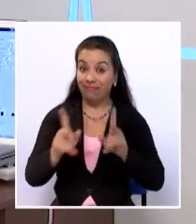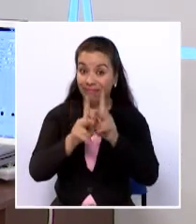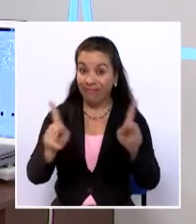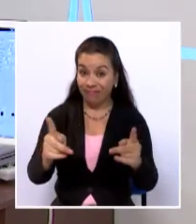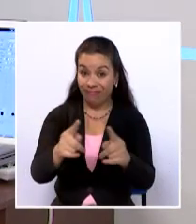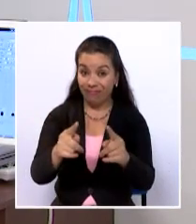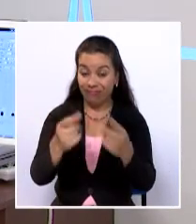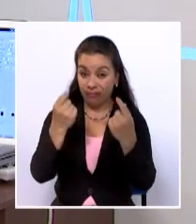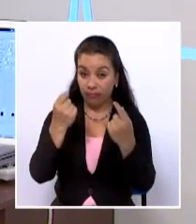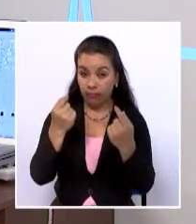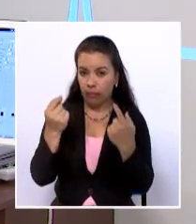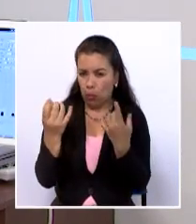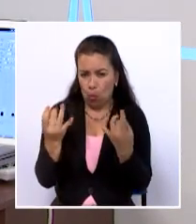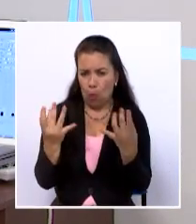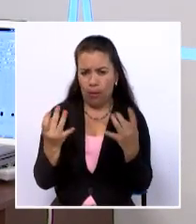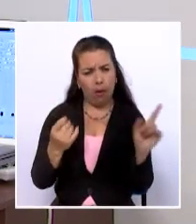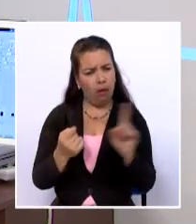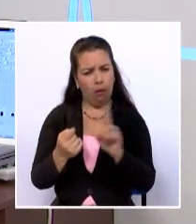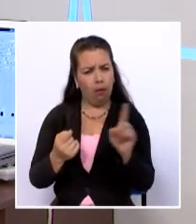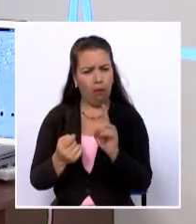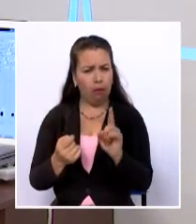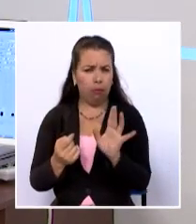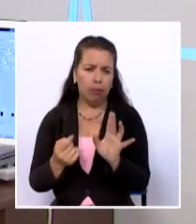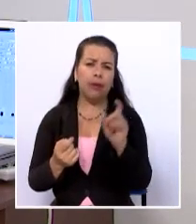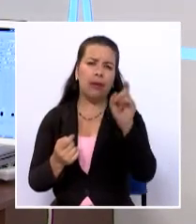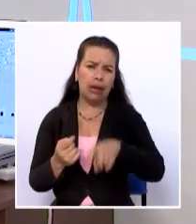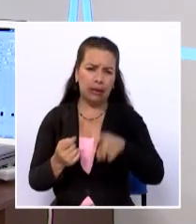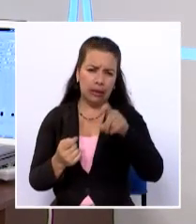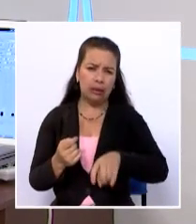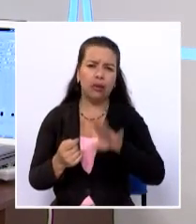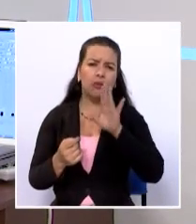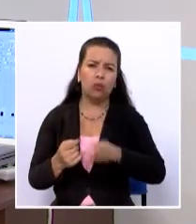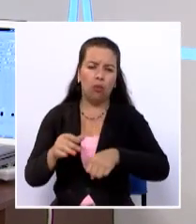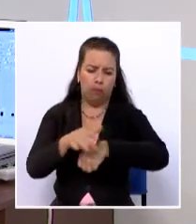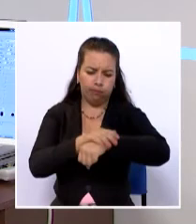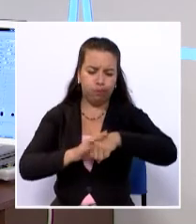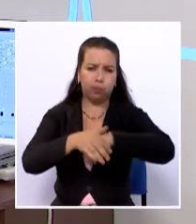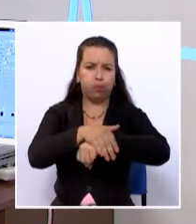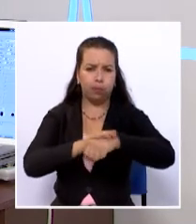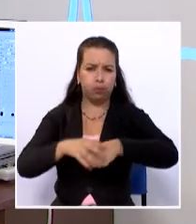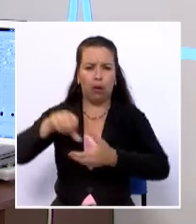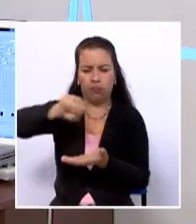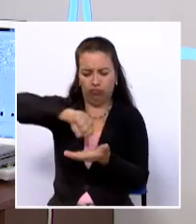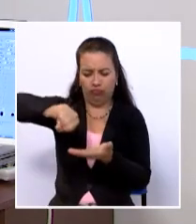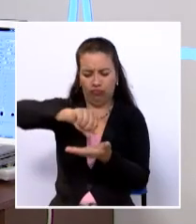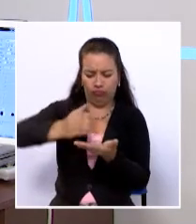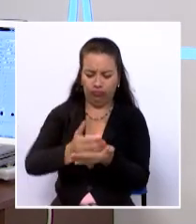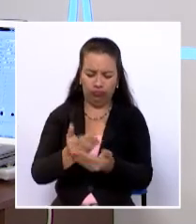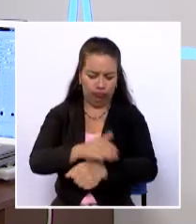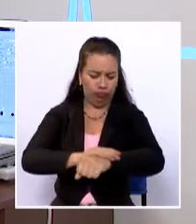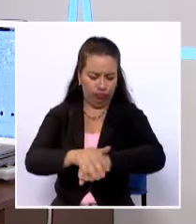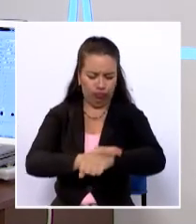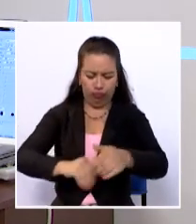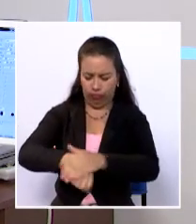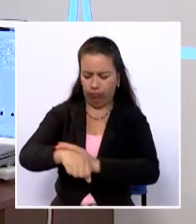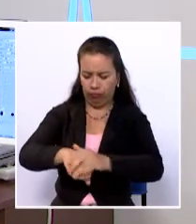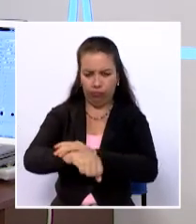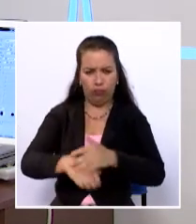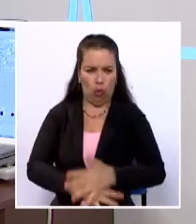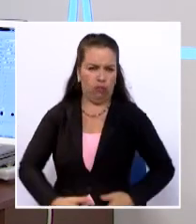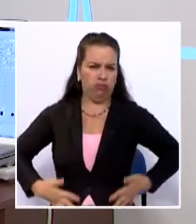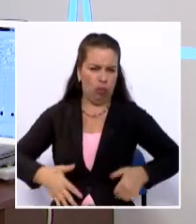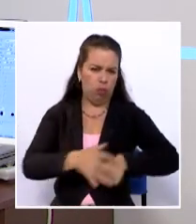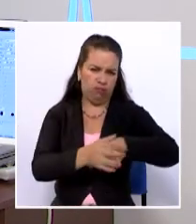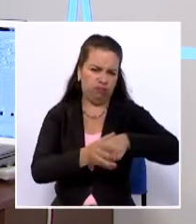en todo esto no duele realmente necesita una interfase que es el gel que se aplica y realmente pues el